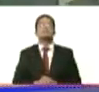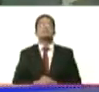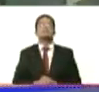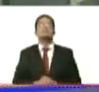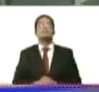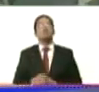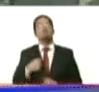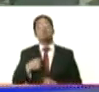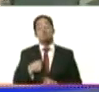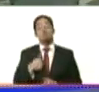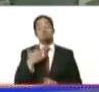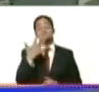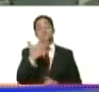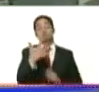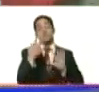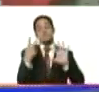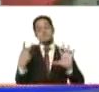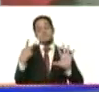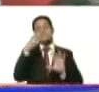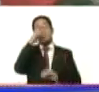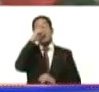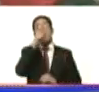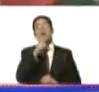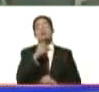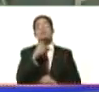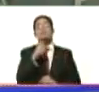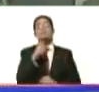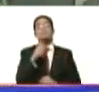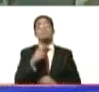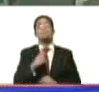Yo tengo 57 años.